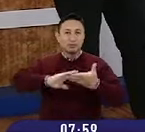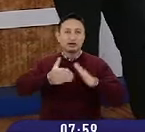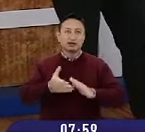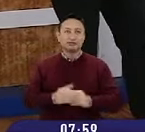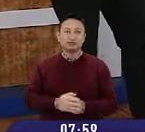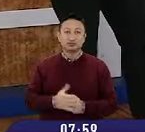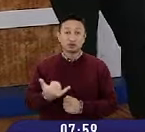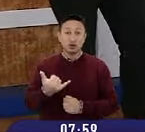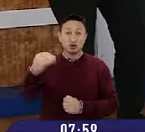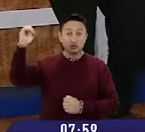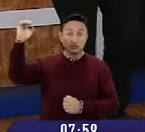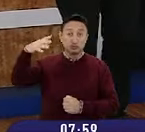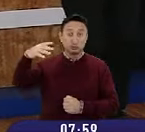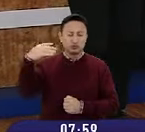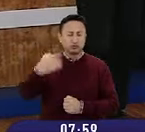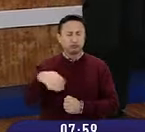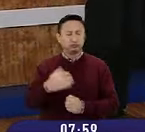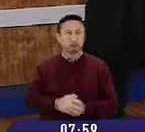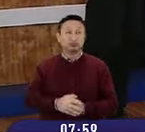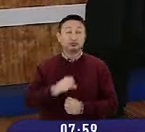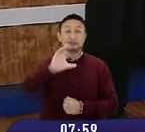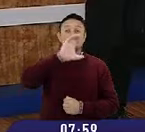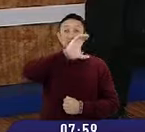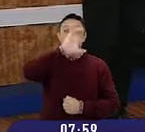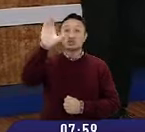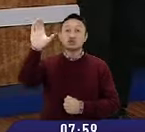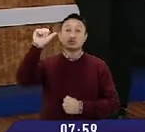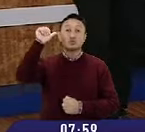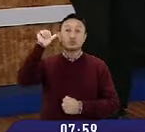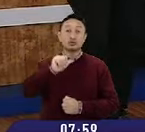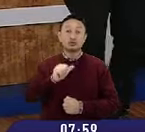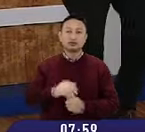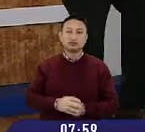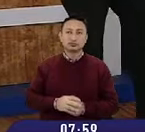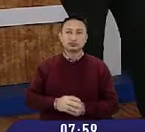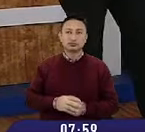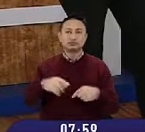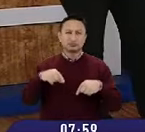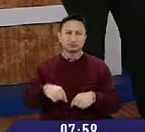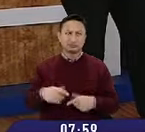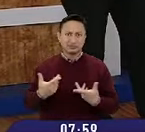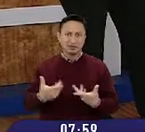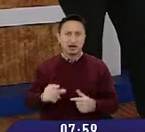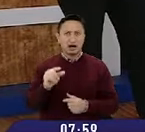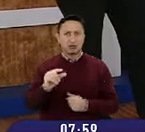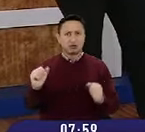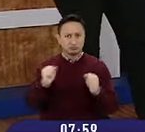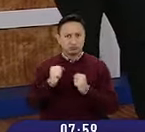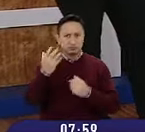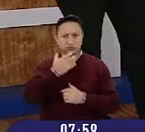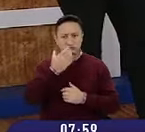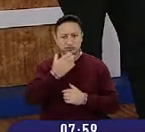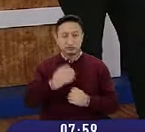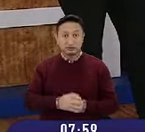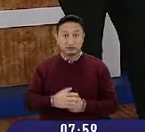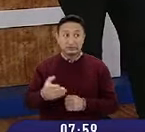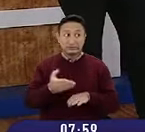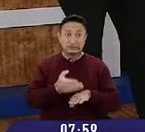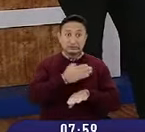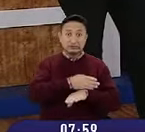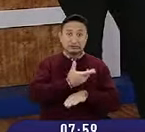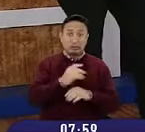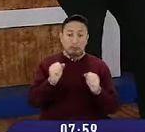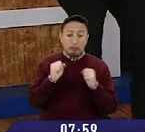ser mucho sol, ¿eh? Está el cielo totalmente azul. Y era hora de calentarnos también un, sí, poquito, porque ya estaban las